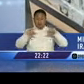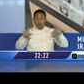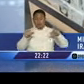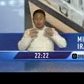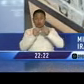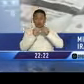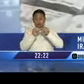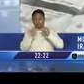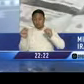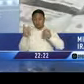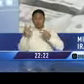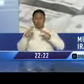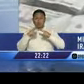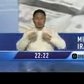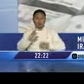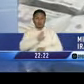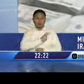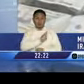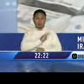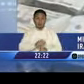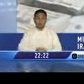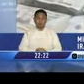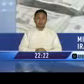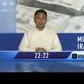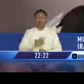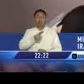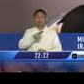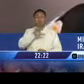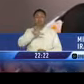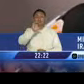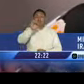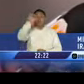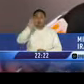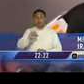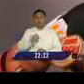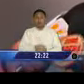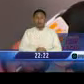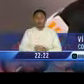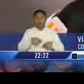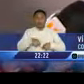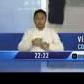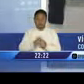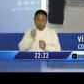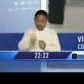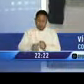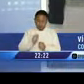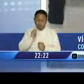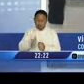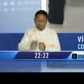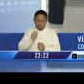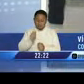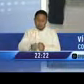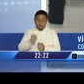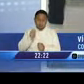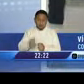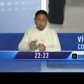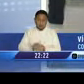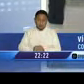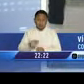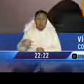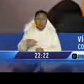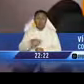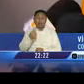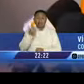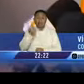las pericias técnicas. Bueno, vamos a un 25% de lo que hemos contado hasta el momento. Va a demorar esto porque hay dinero